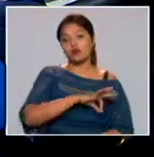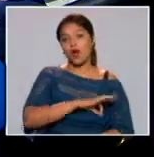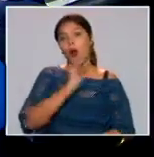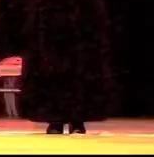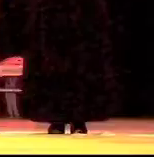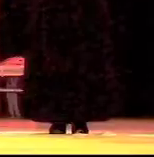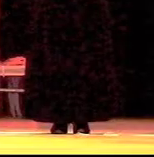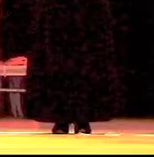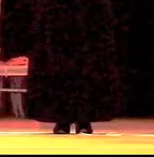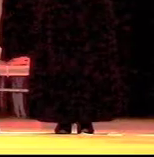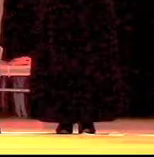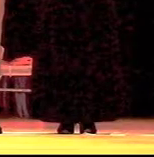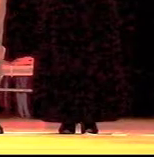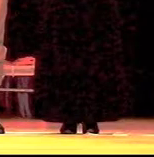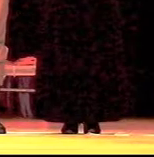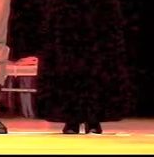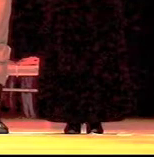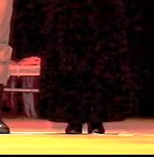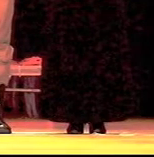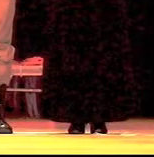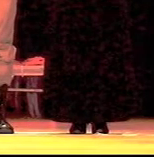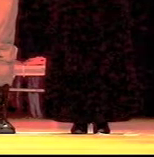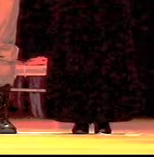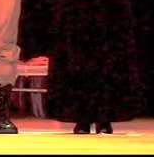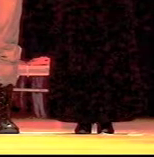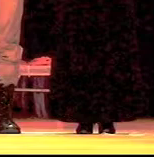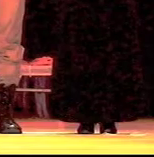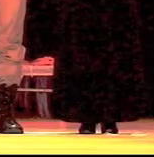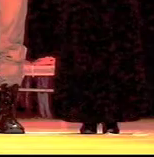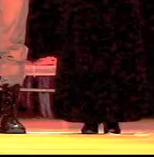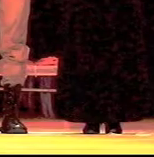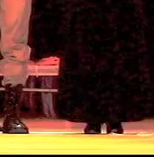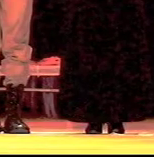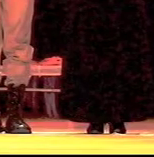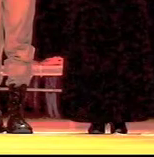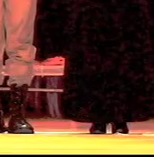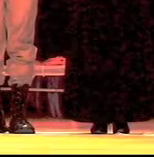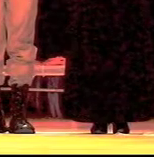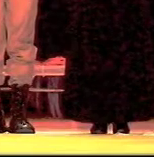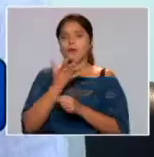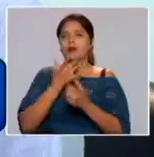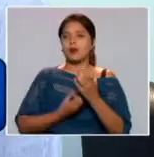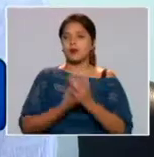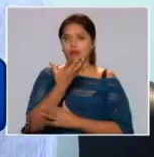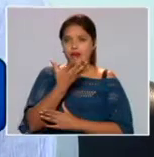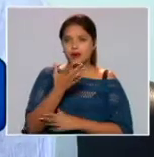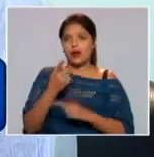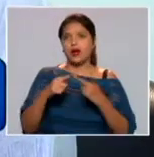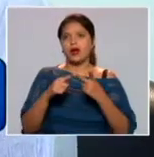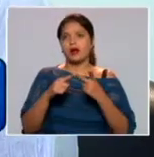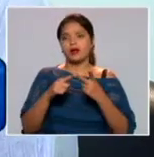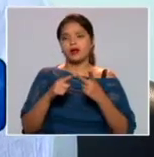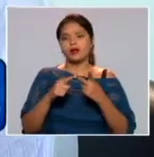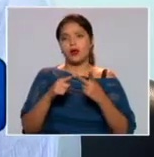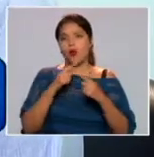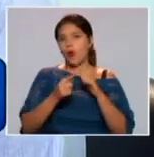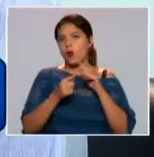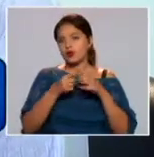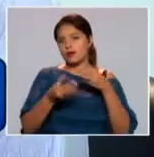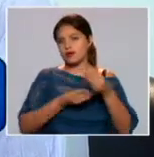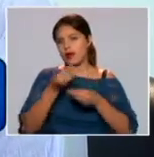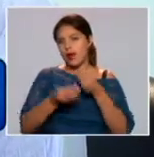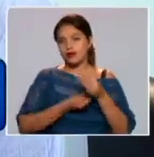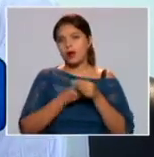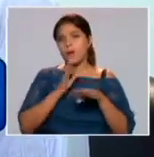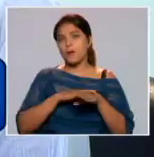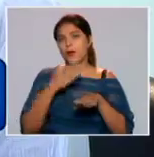alguna corporación bueno en este momento tenemos como varios frentes de trabajo la parte de creación de circulación de obras porque tenemos